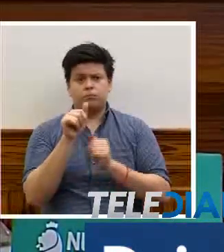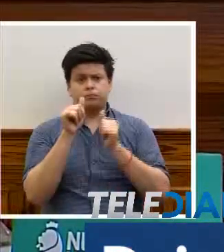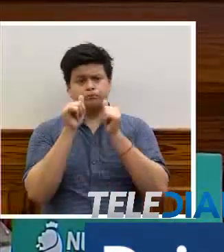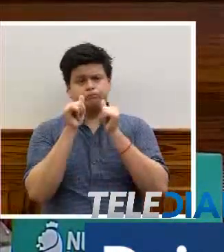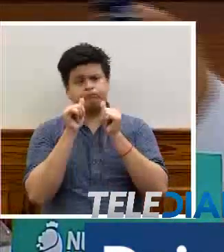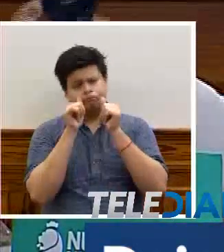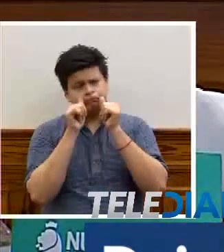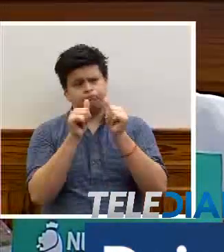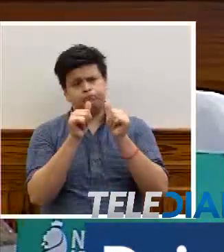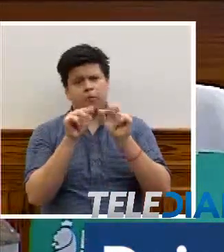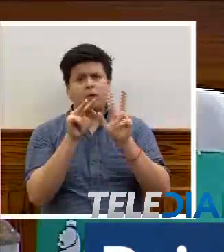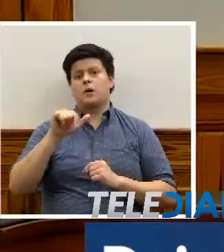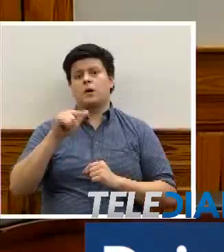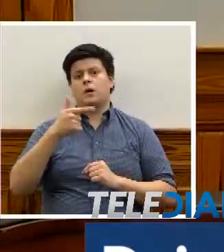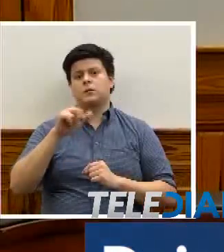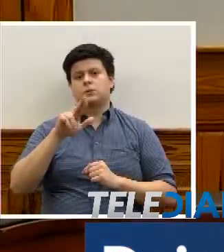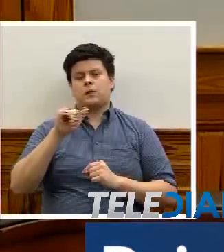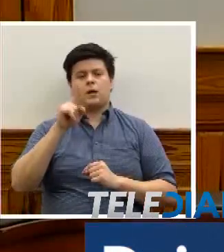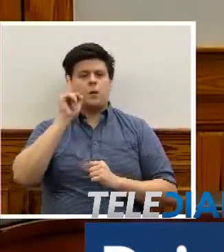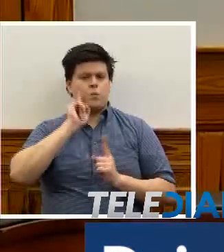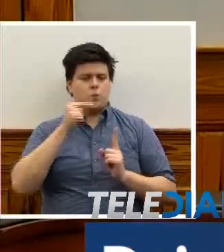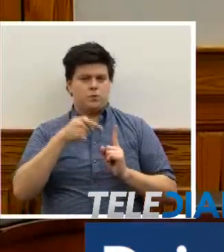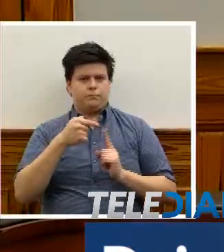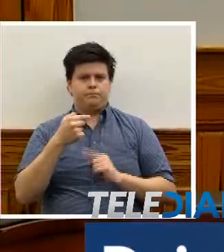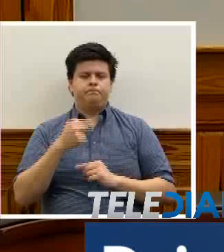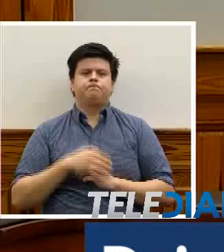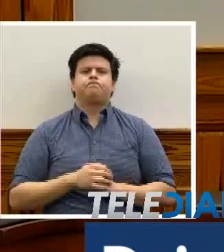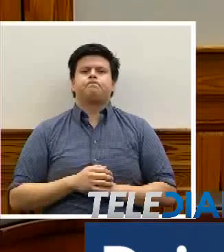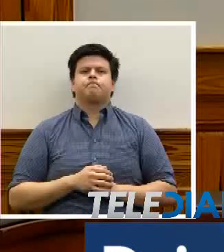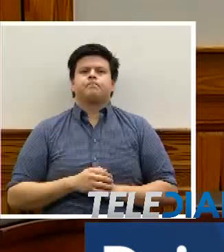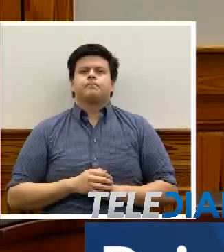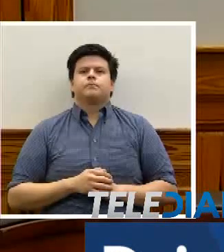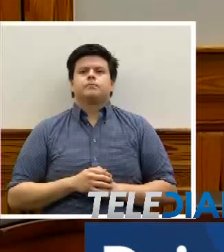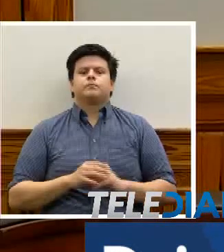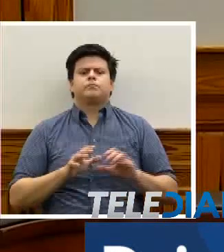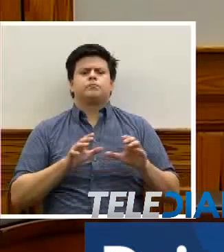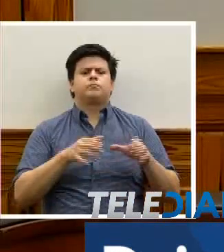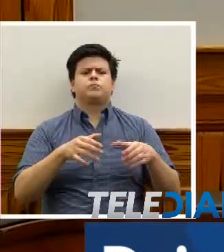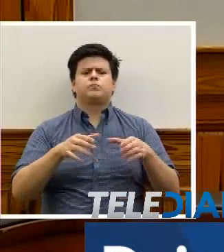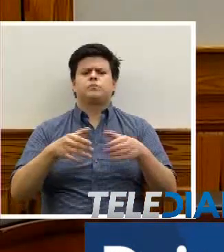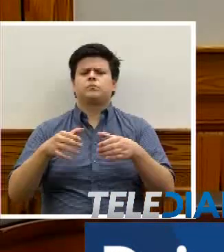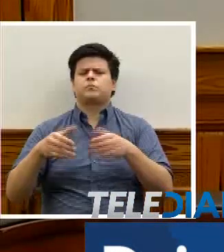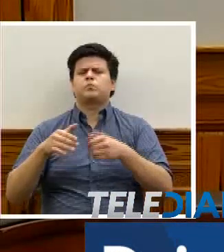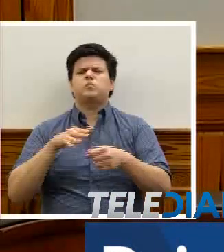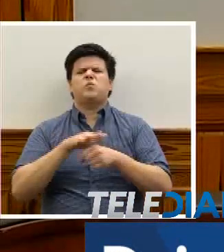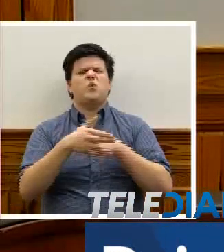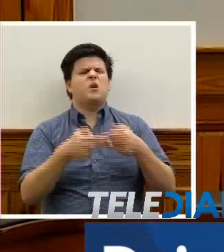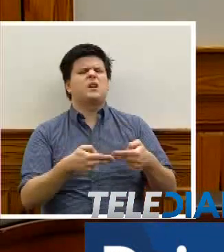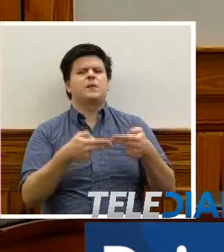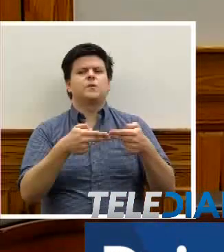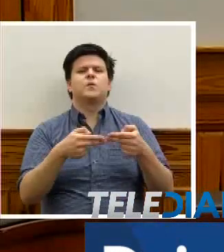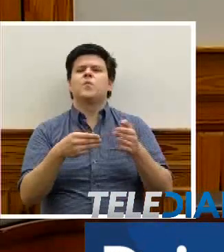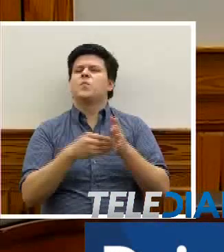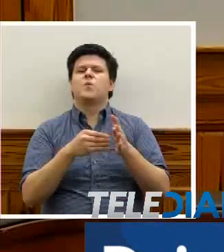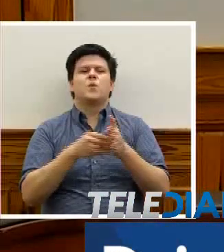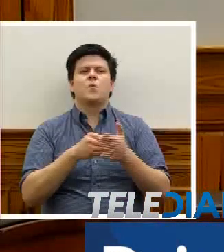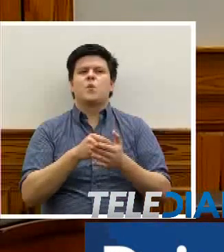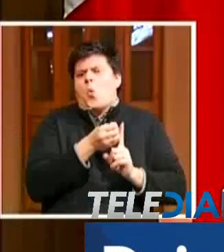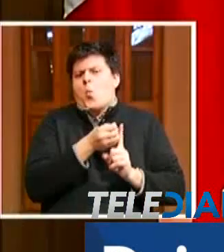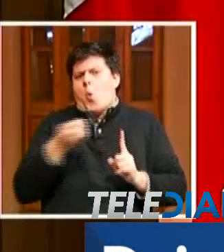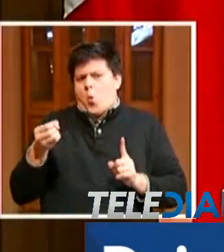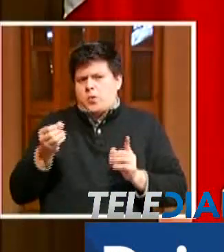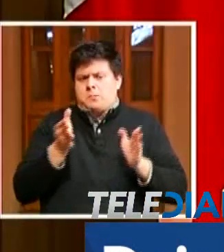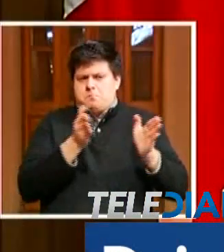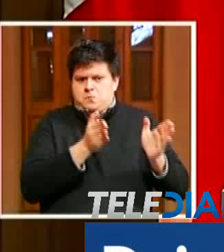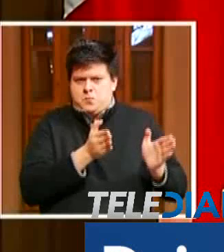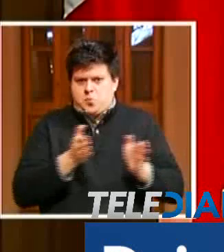de comunicación. ¿Cuál es el motivo? Usted se preguntará. Bueno, el gobernador dijo que va a abocar de manera completa, de manera total,